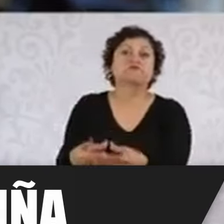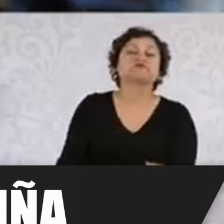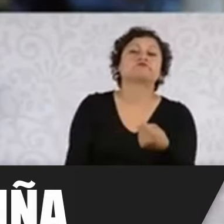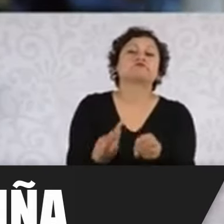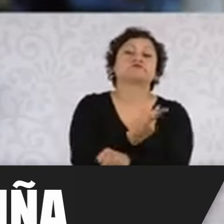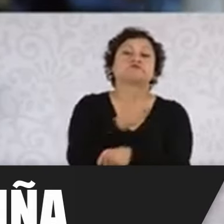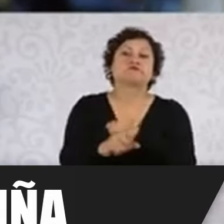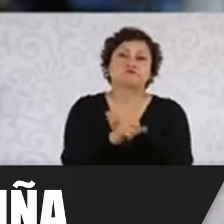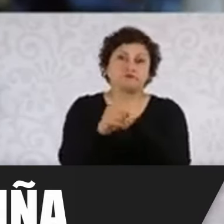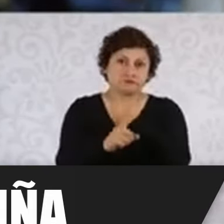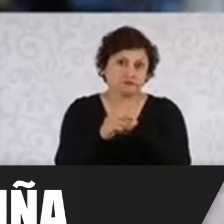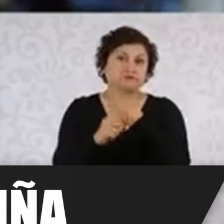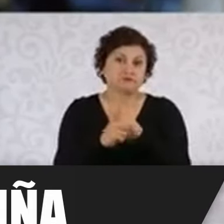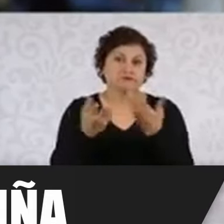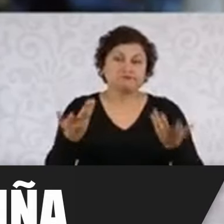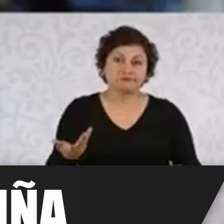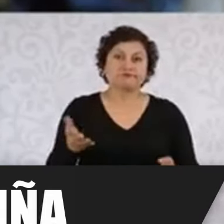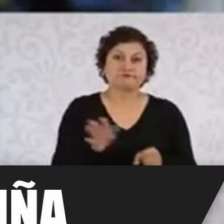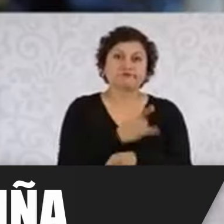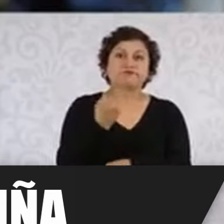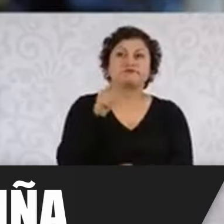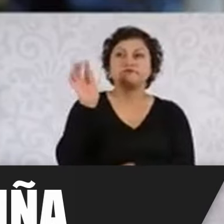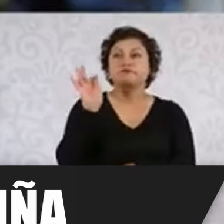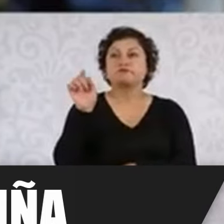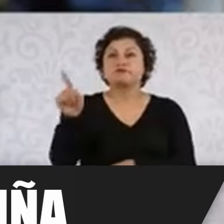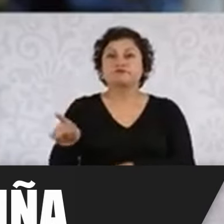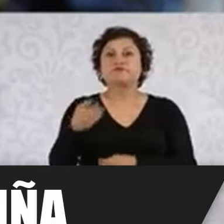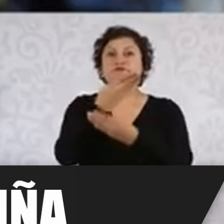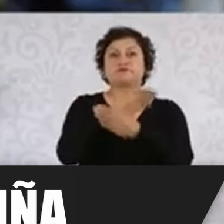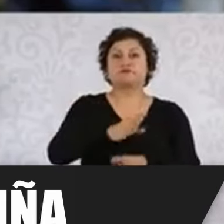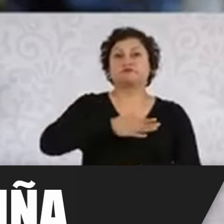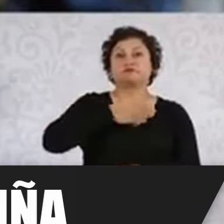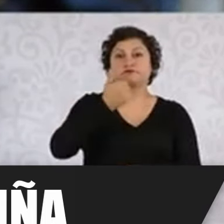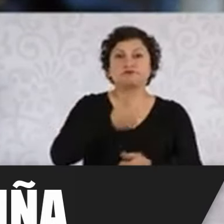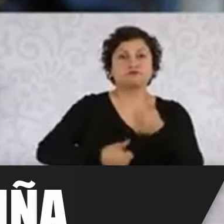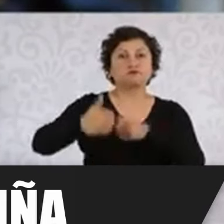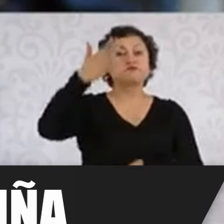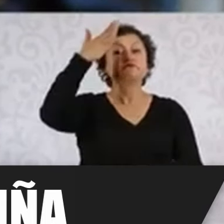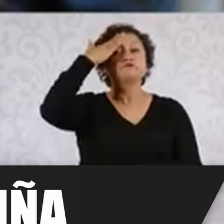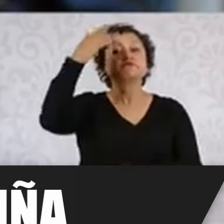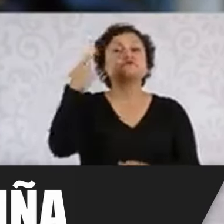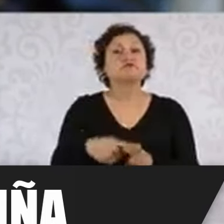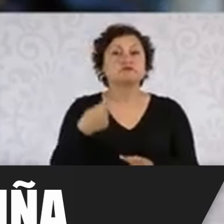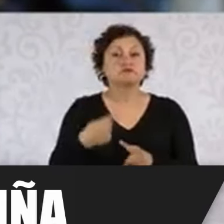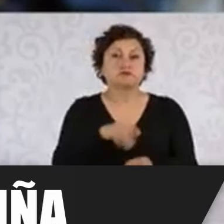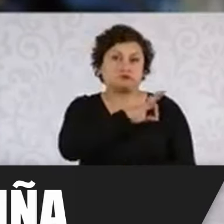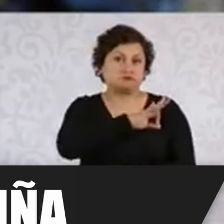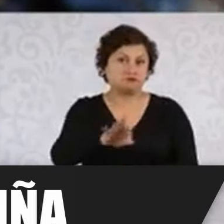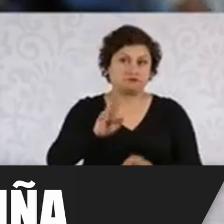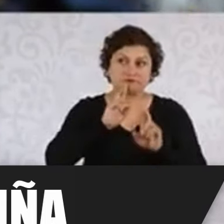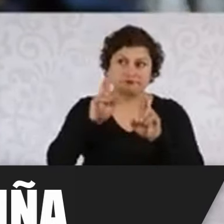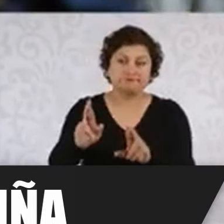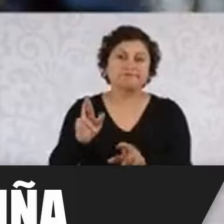que quizá quien esté al frente del Banco del Bienestar en un futuro, pues se pueda resolver este asunto